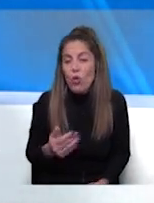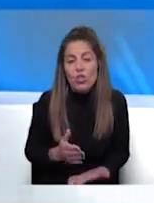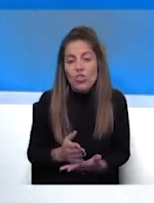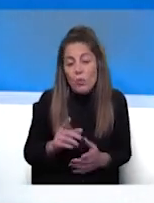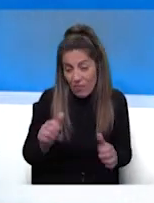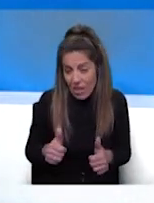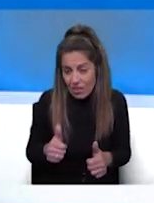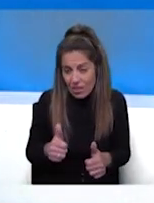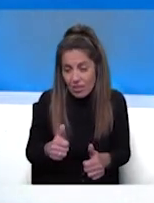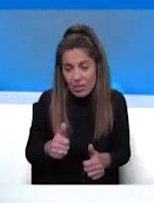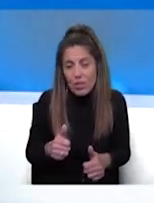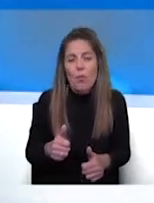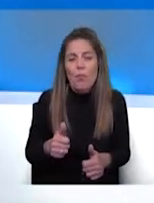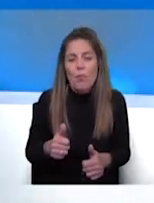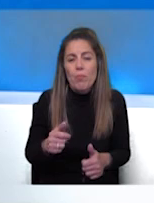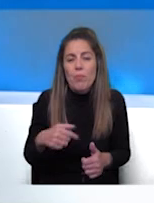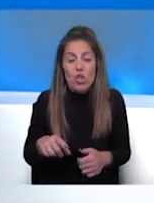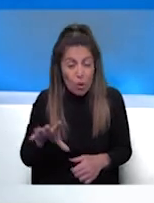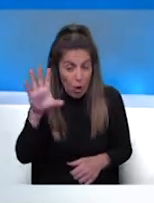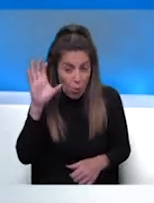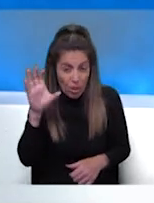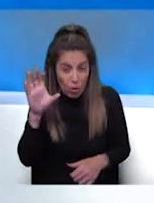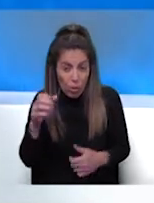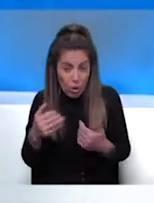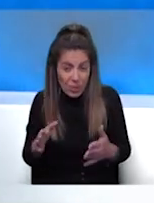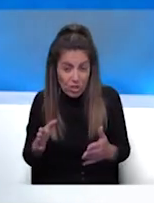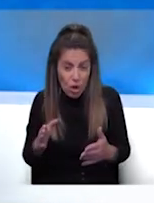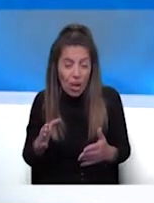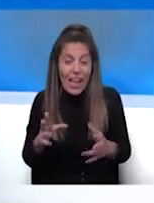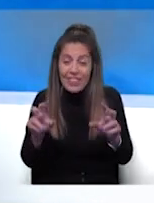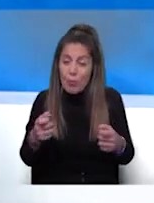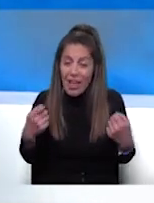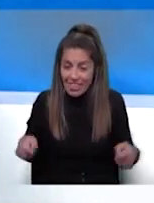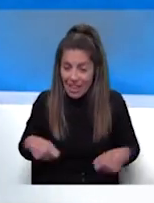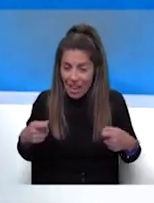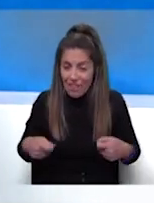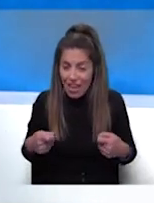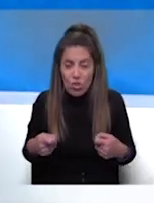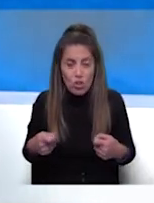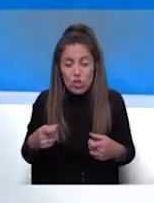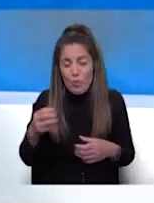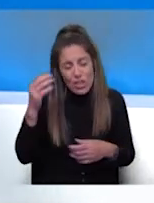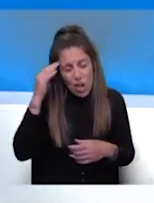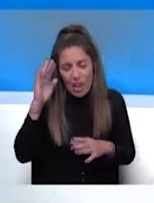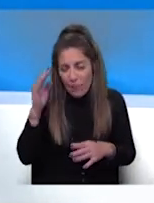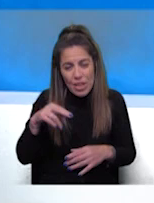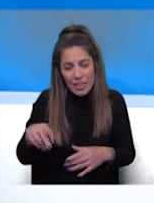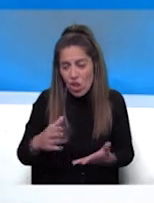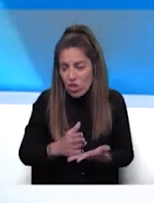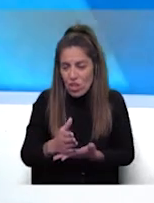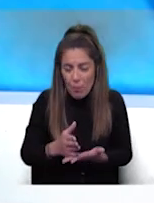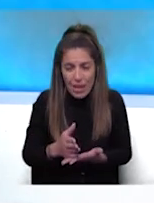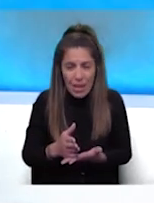bien. Pero yo me acuerdo que desde que empecé en el tema lavado se me metió en la cabeza una cosa que la he mantenido siempre, que